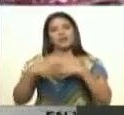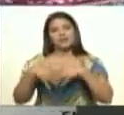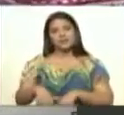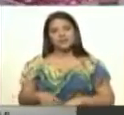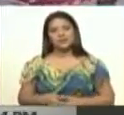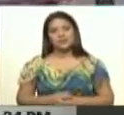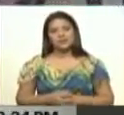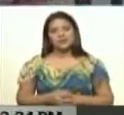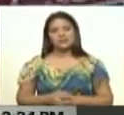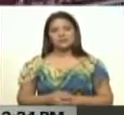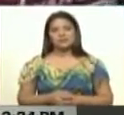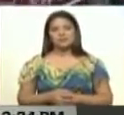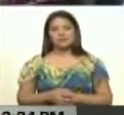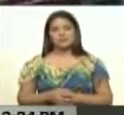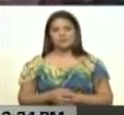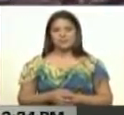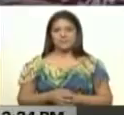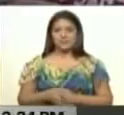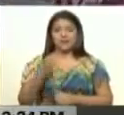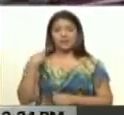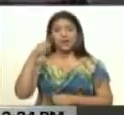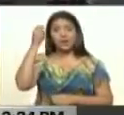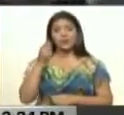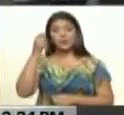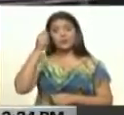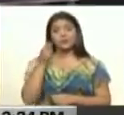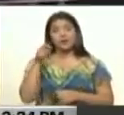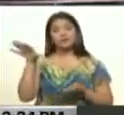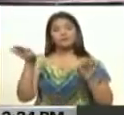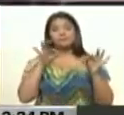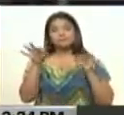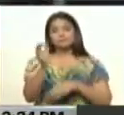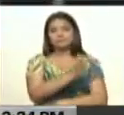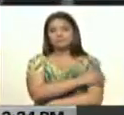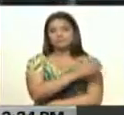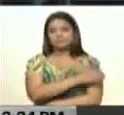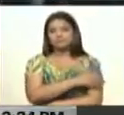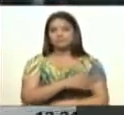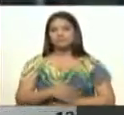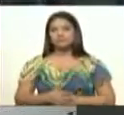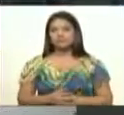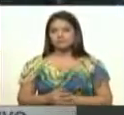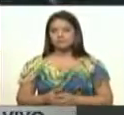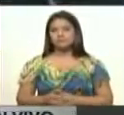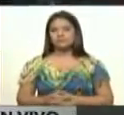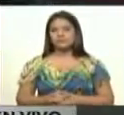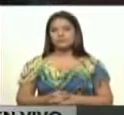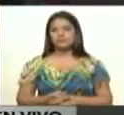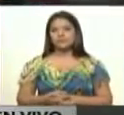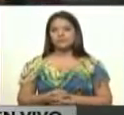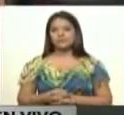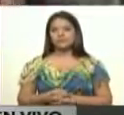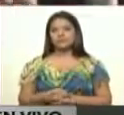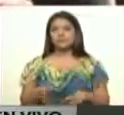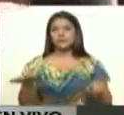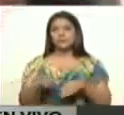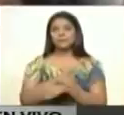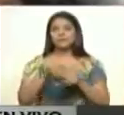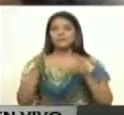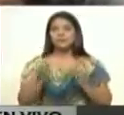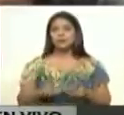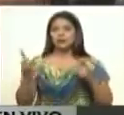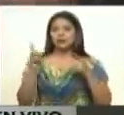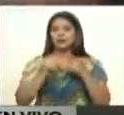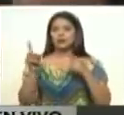las pretensiones de los diputados electos de la oposición. Andrea, contigo. Energía Eléctrica, Luis